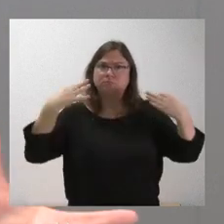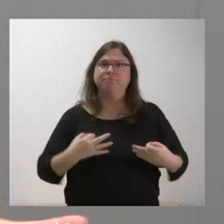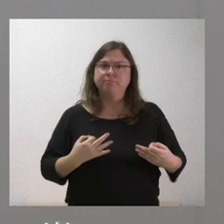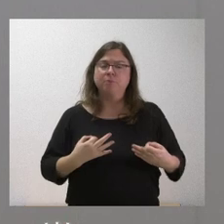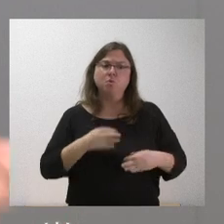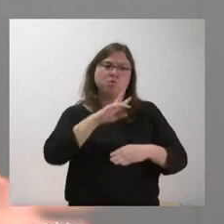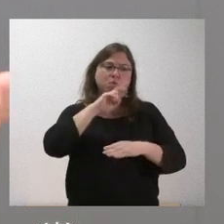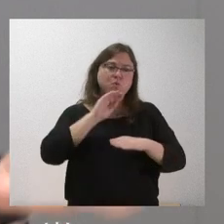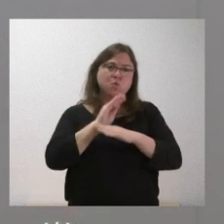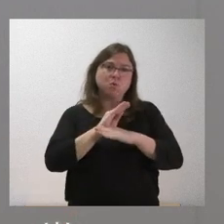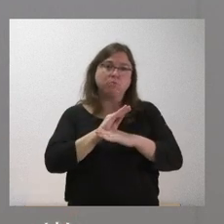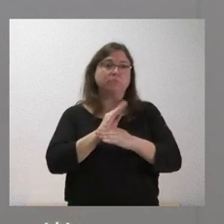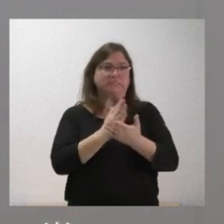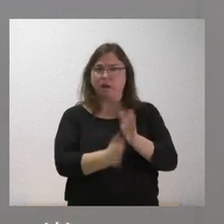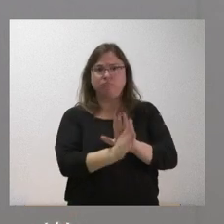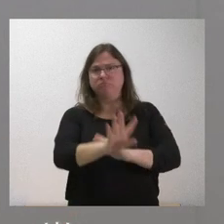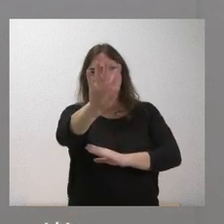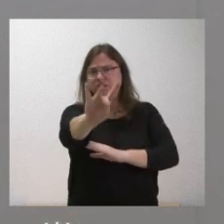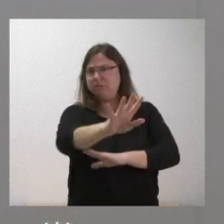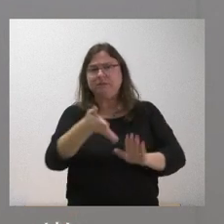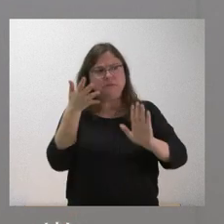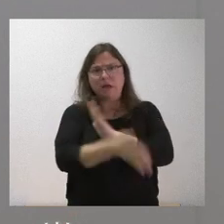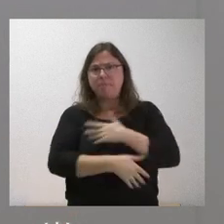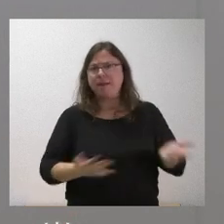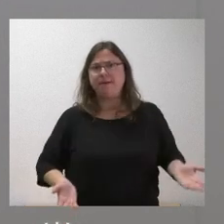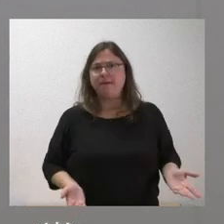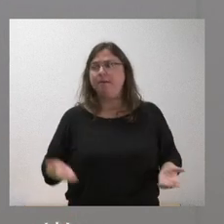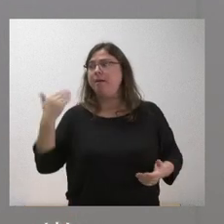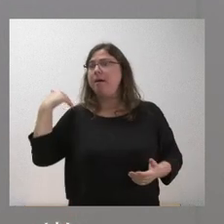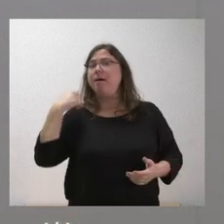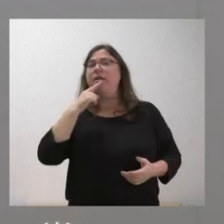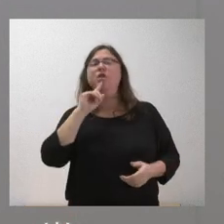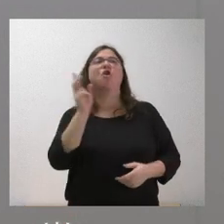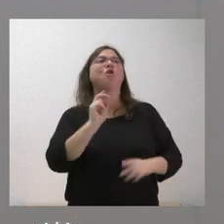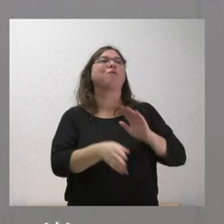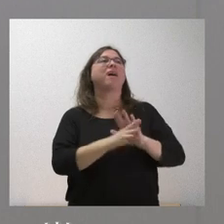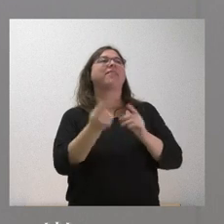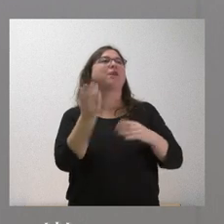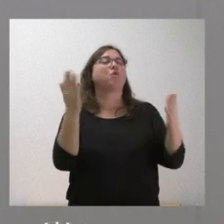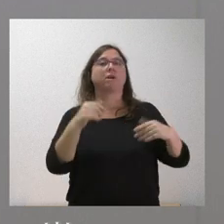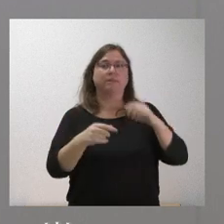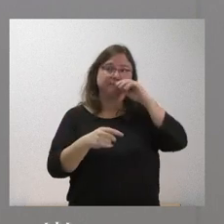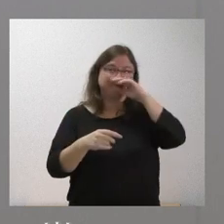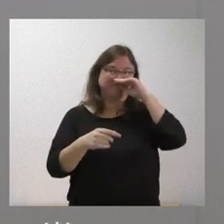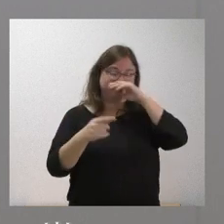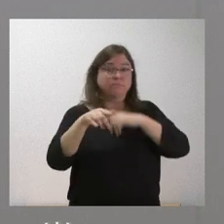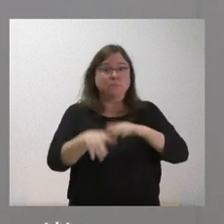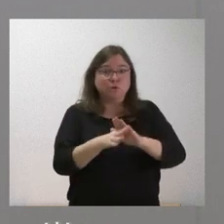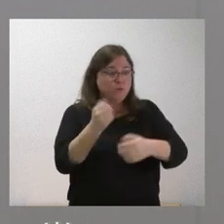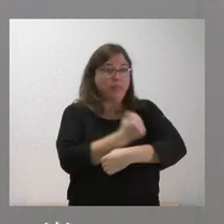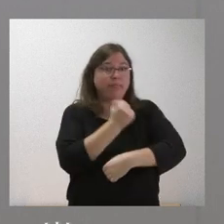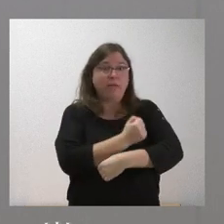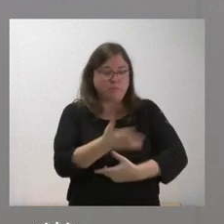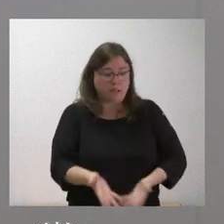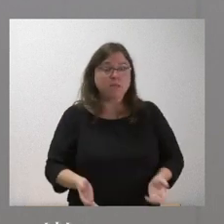mantenimiento del serla sí lo garantizamos lo hemos garantizado siempre alguien dijo no se va a mantener porque no hay financiación estamos en diciembre sigue